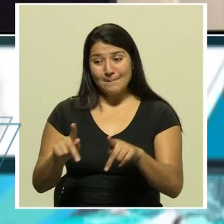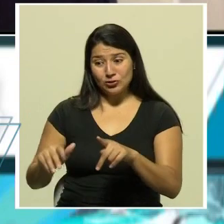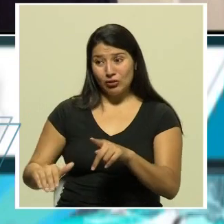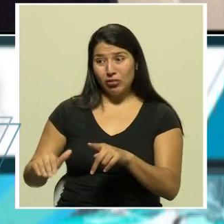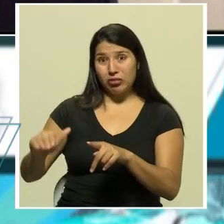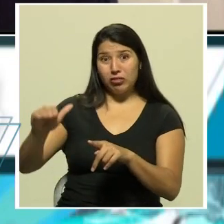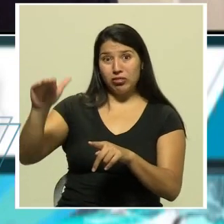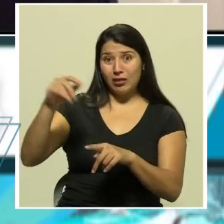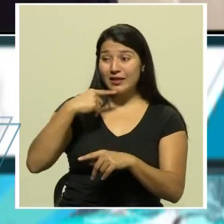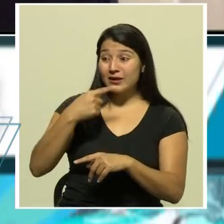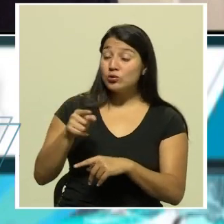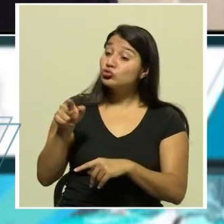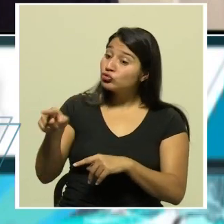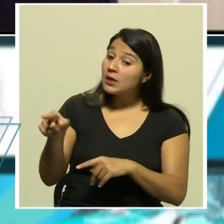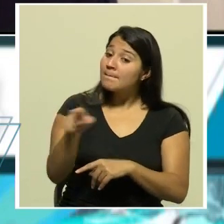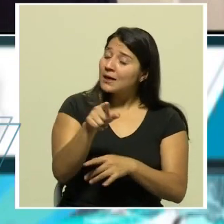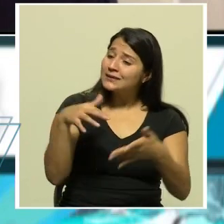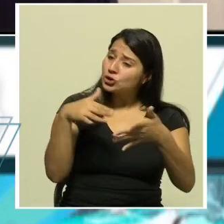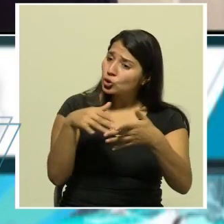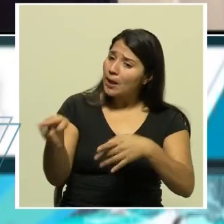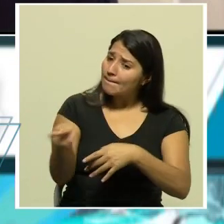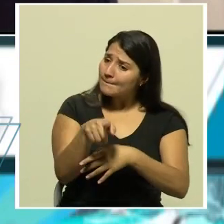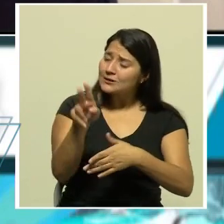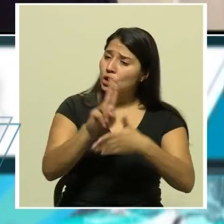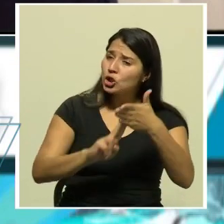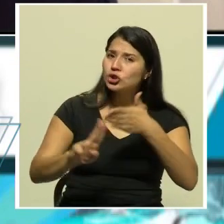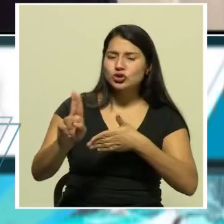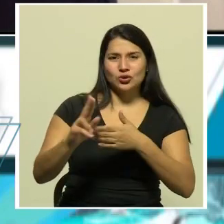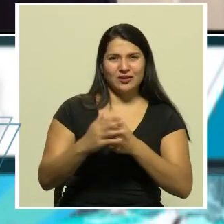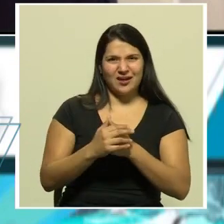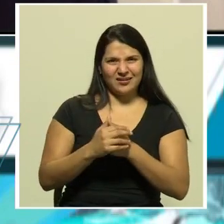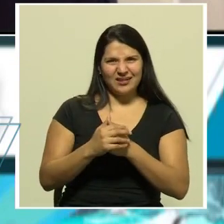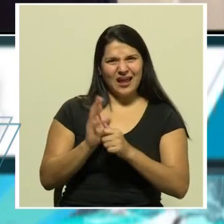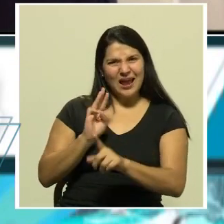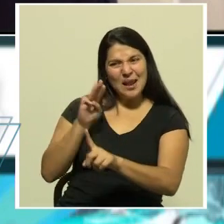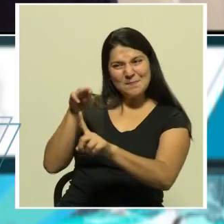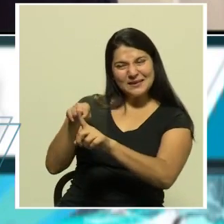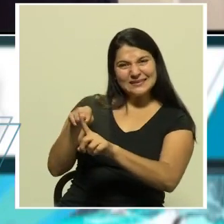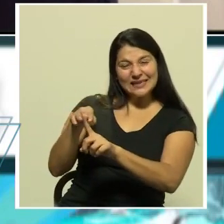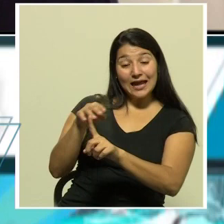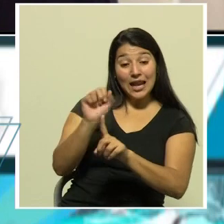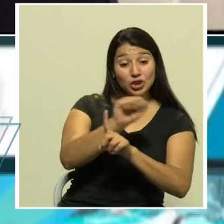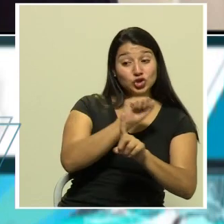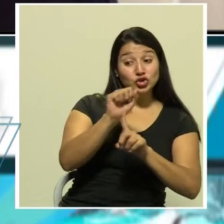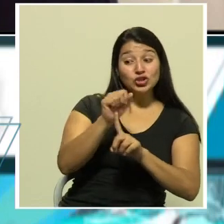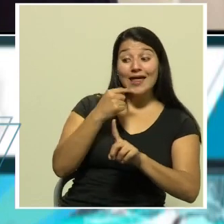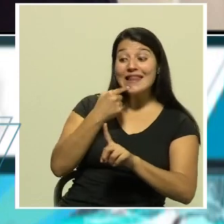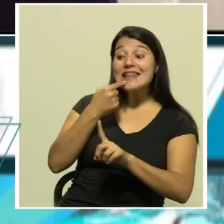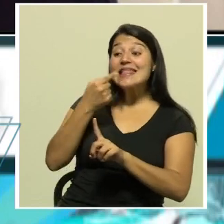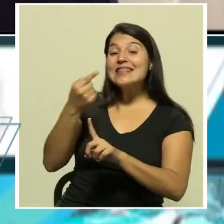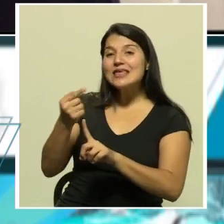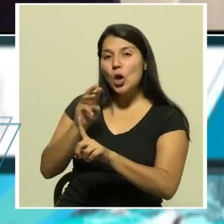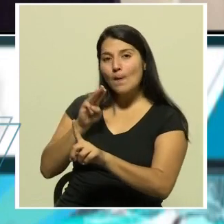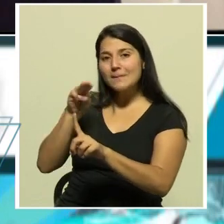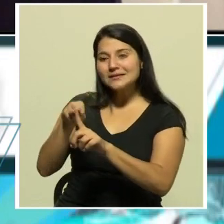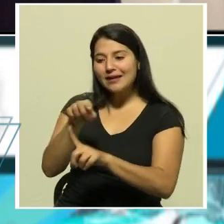estudie, vaya a la universidad. El discurso que le dio la sociedad, el mandato que le dio la sociedad a la gente